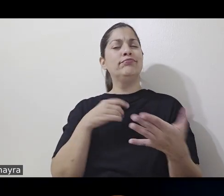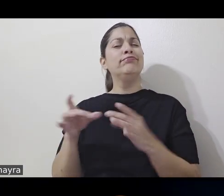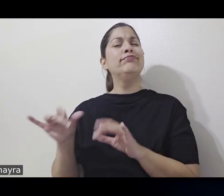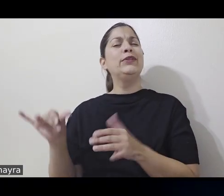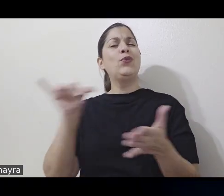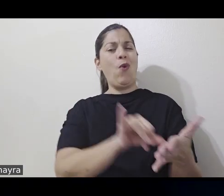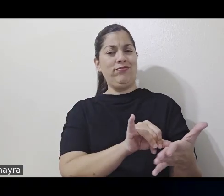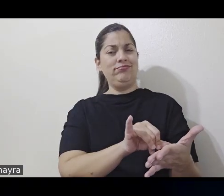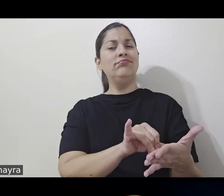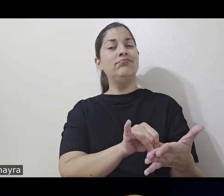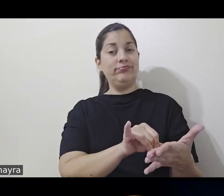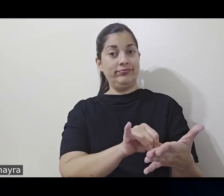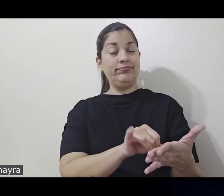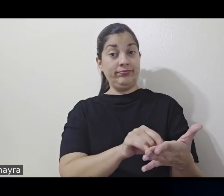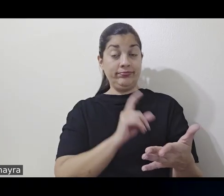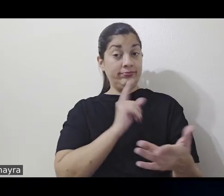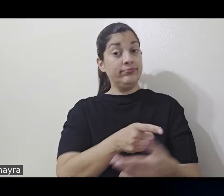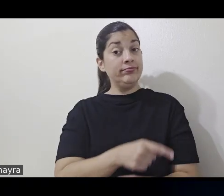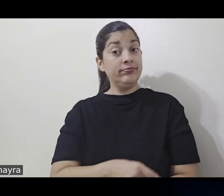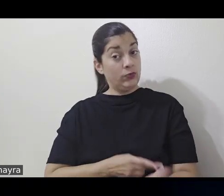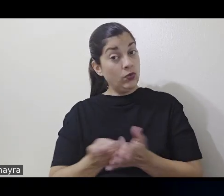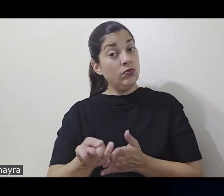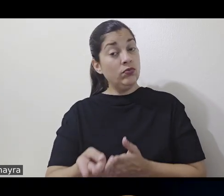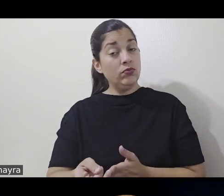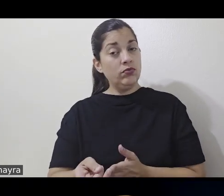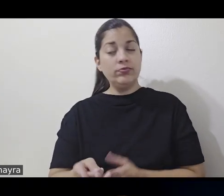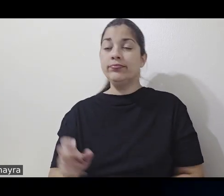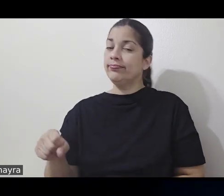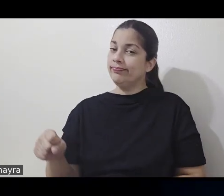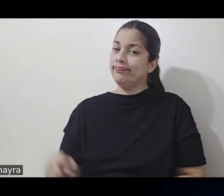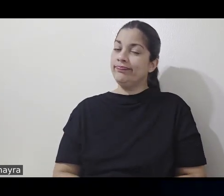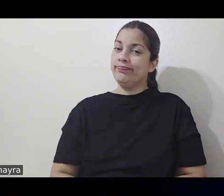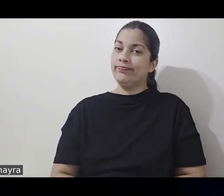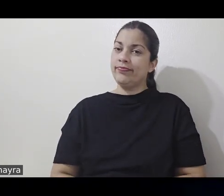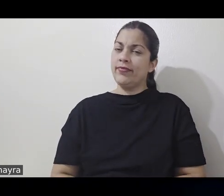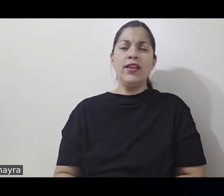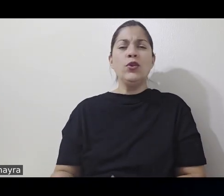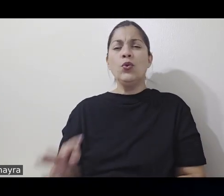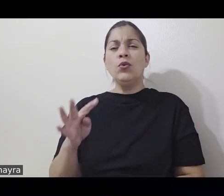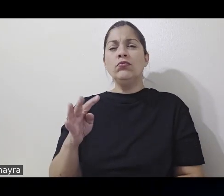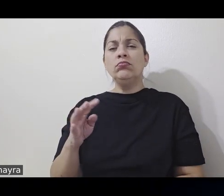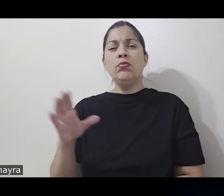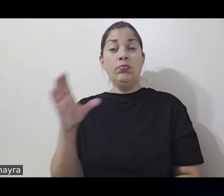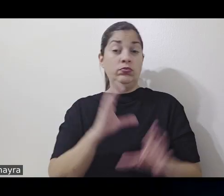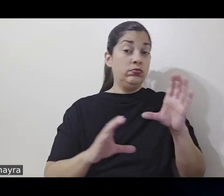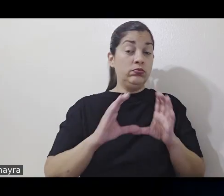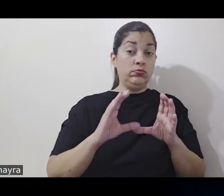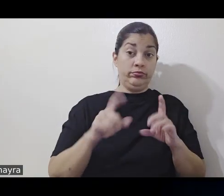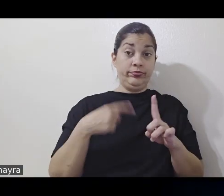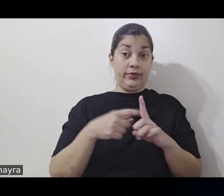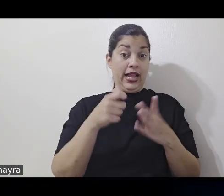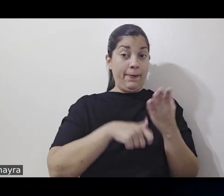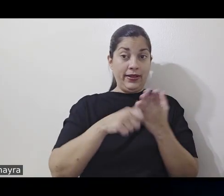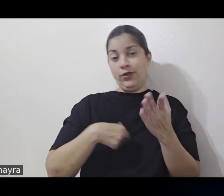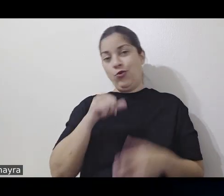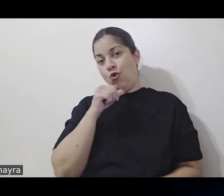y verosímil. Exacto. La veracidad. Mira, o sea, cuando tú buscaste de las carpetas, ¿verdad? Obviamente no las leíste todas,